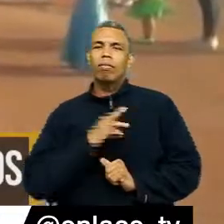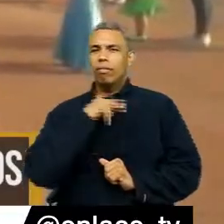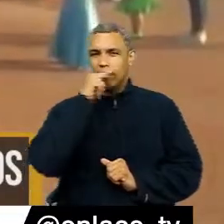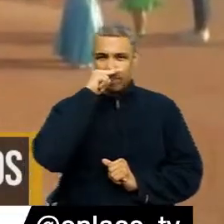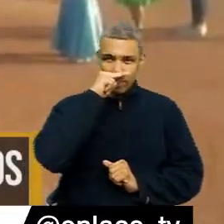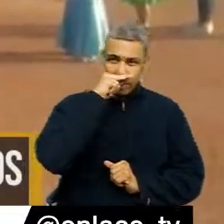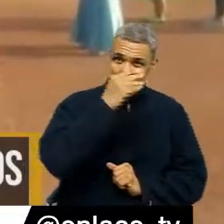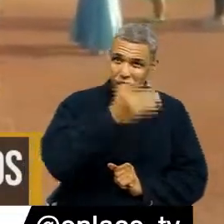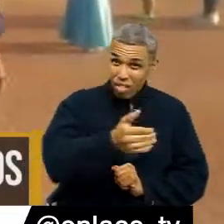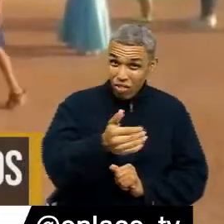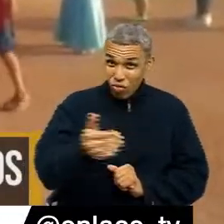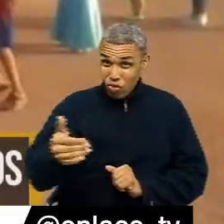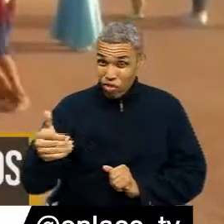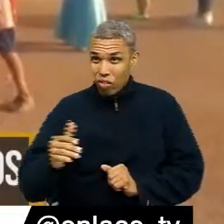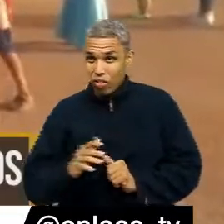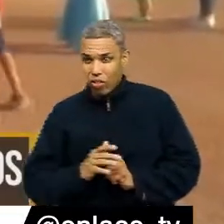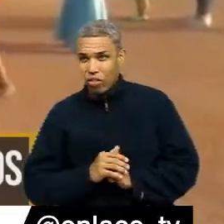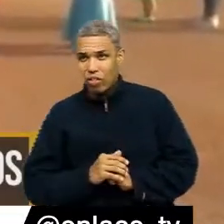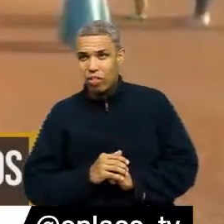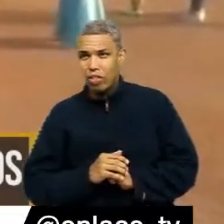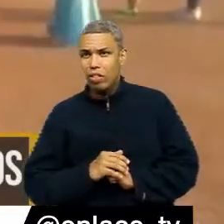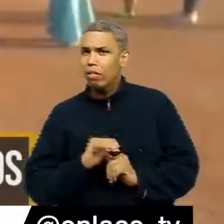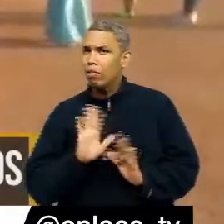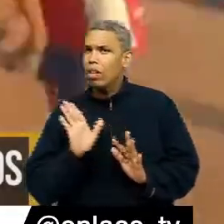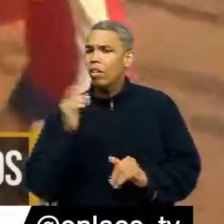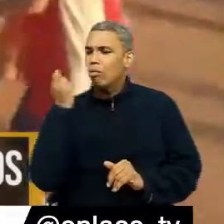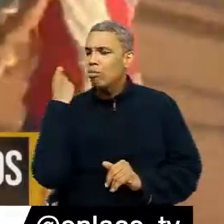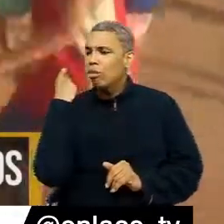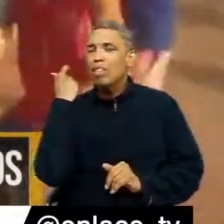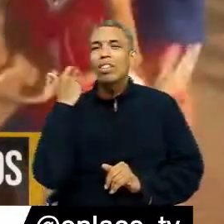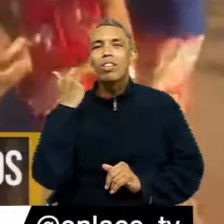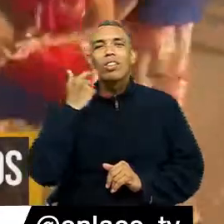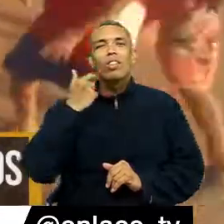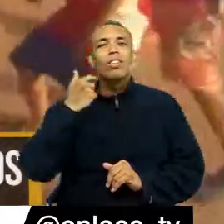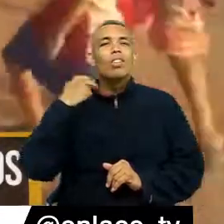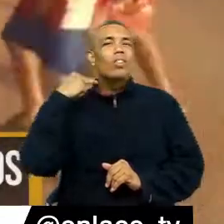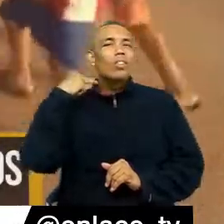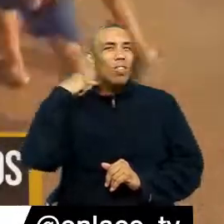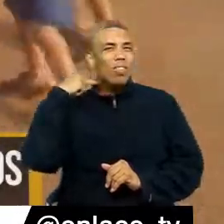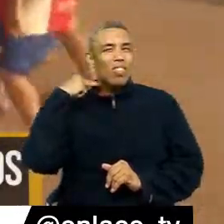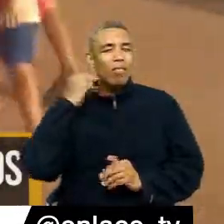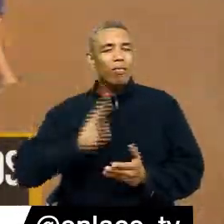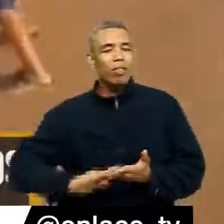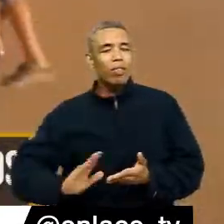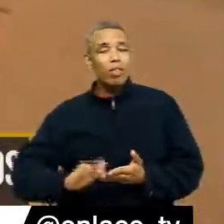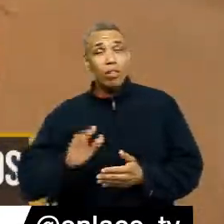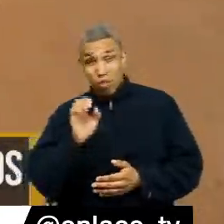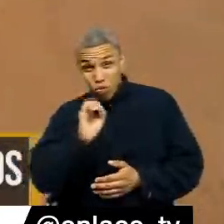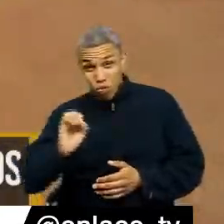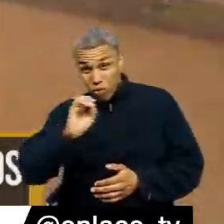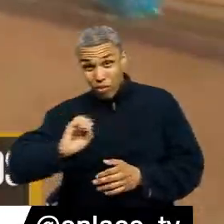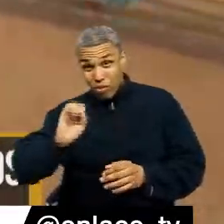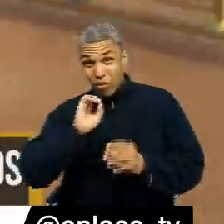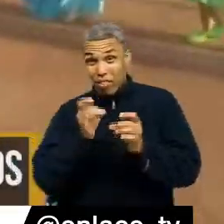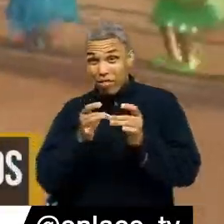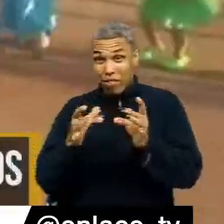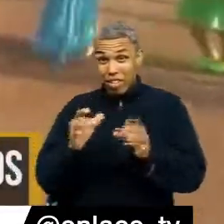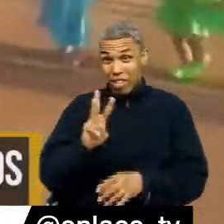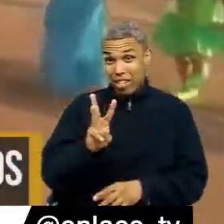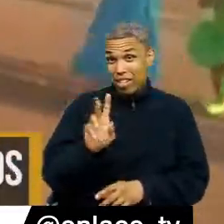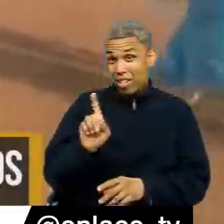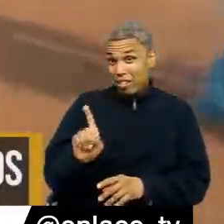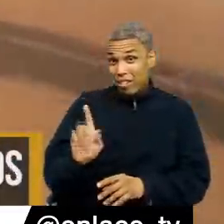pues apenas está acabando este mes de los niños, que estamos en un puente festivo, que muchos de los estudiantes no pudieron disfrazarse, pero que de pronto lo